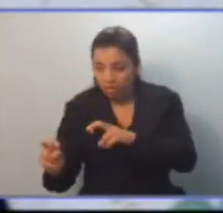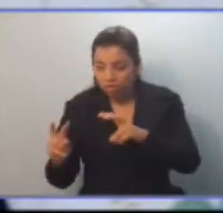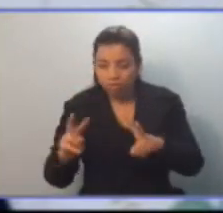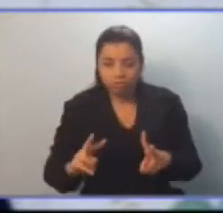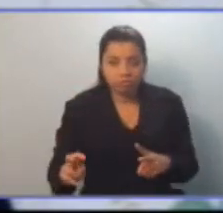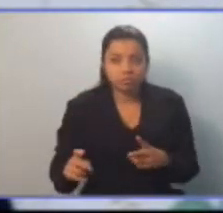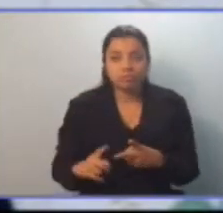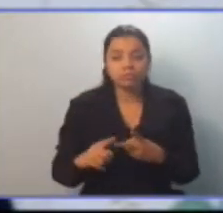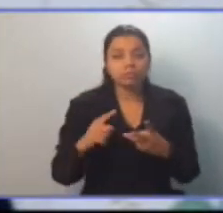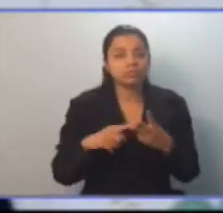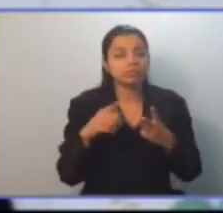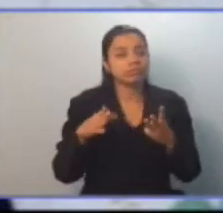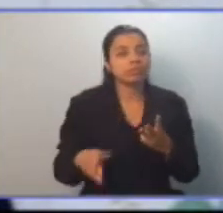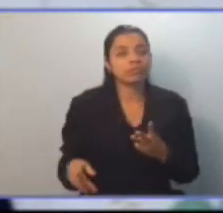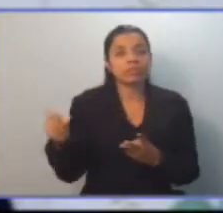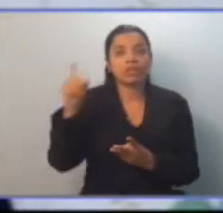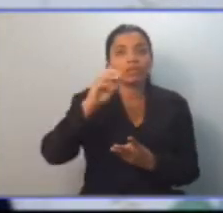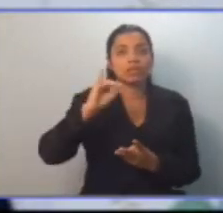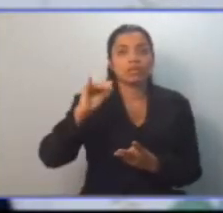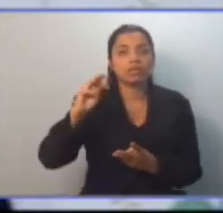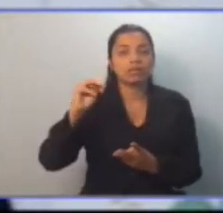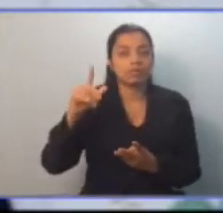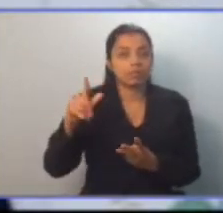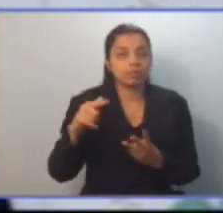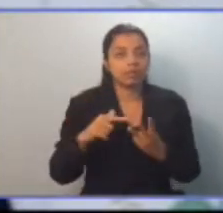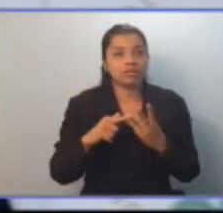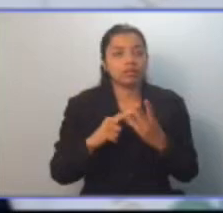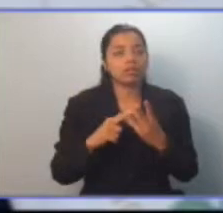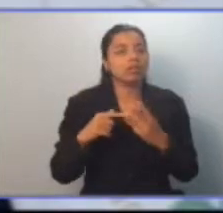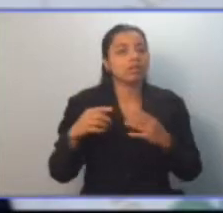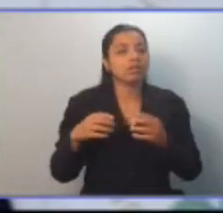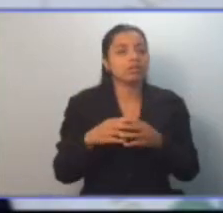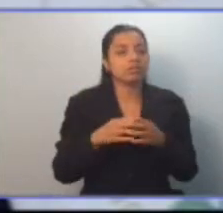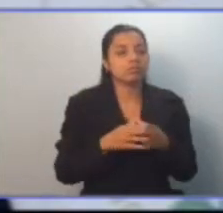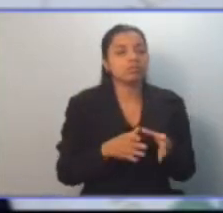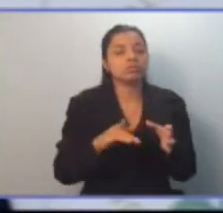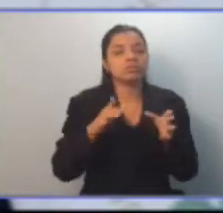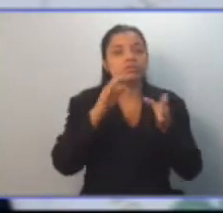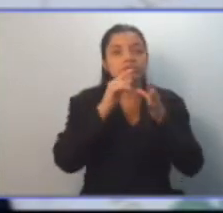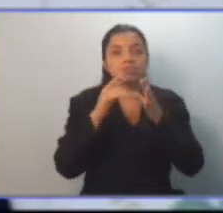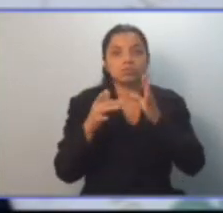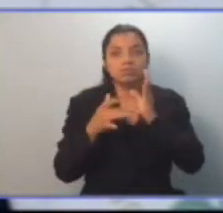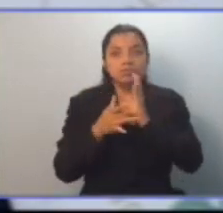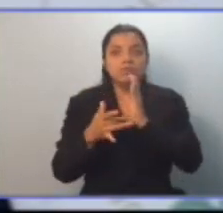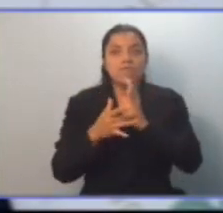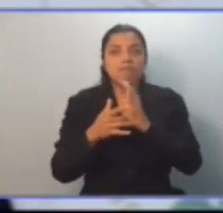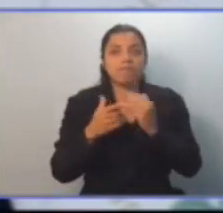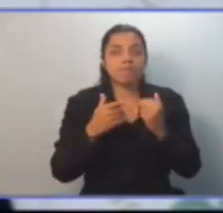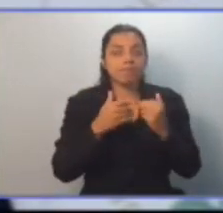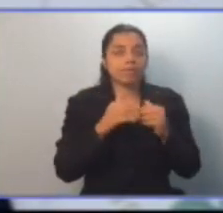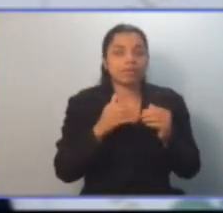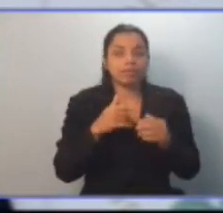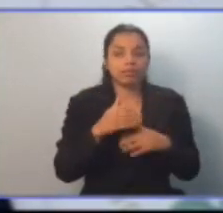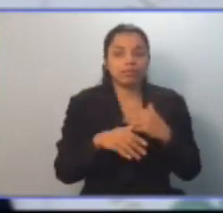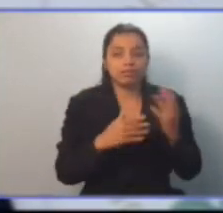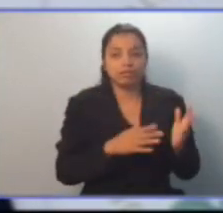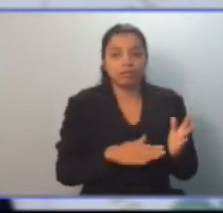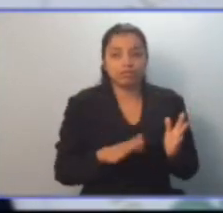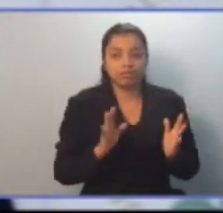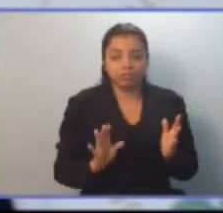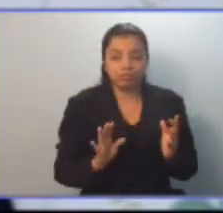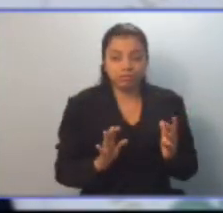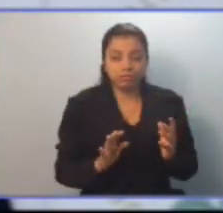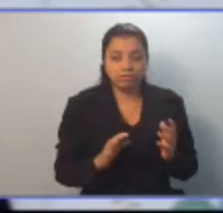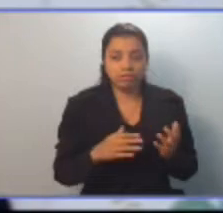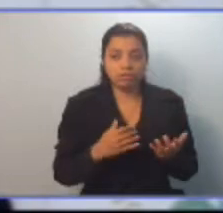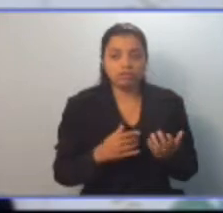esté medicina legal, que hayan equipos técnicos multidisciplinarios para atención de víctimas de violencia intrafamiliar,